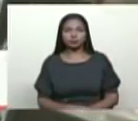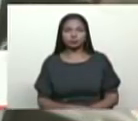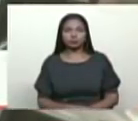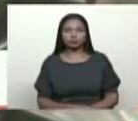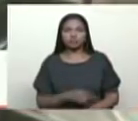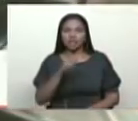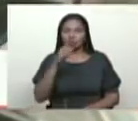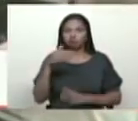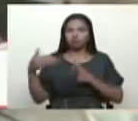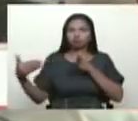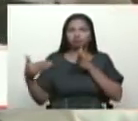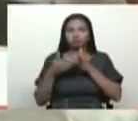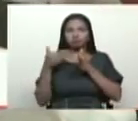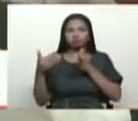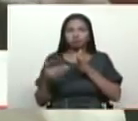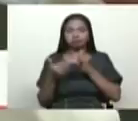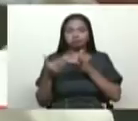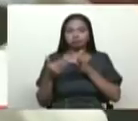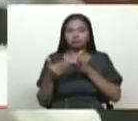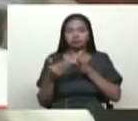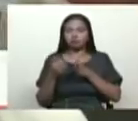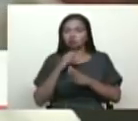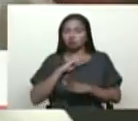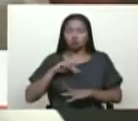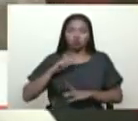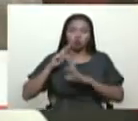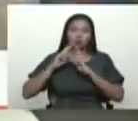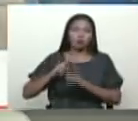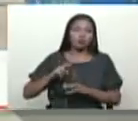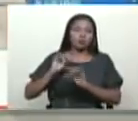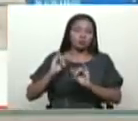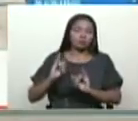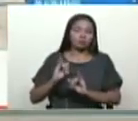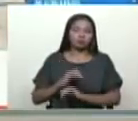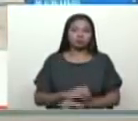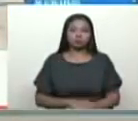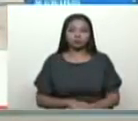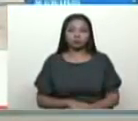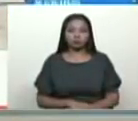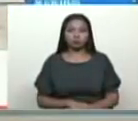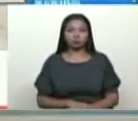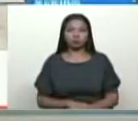Ellos arremeten y nosotros respondemos también.